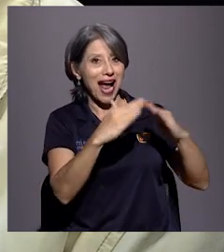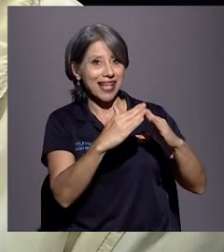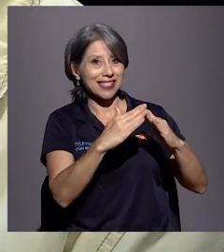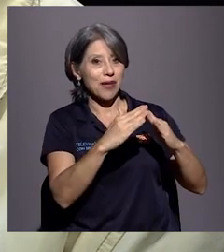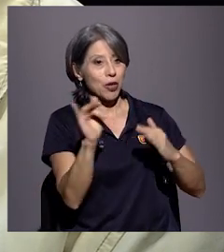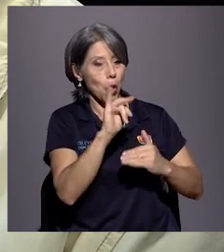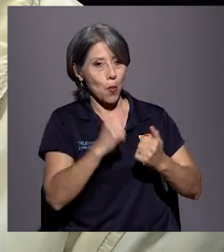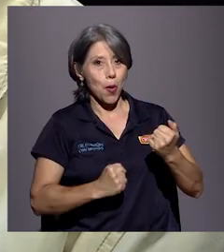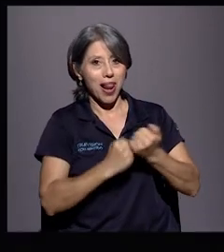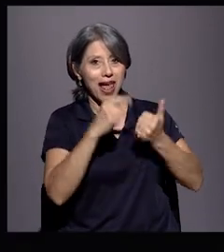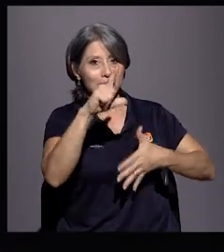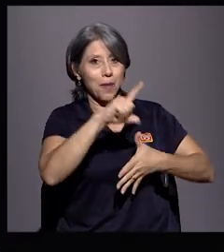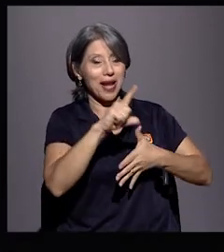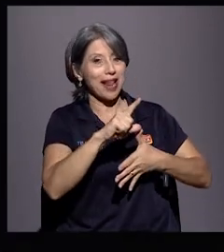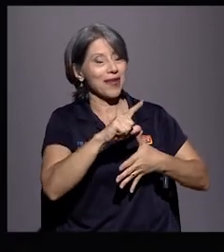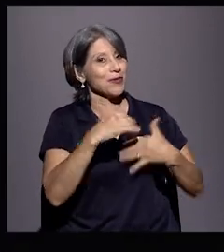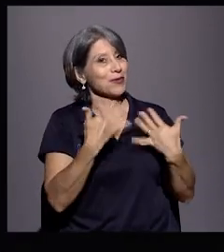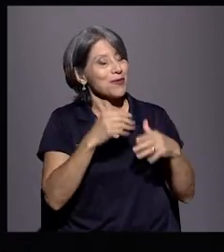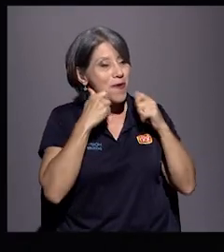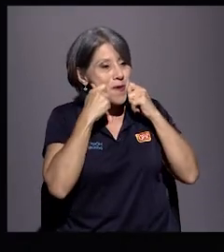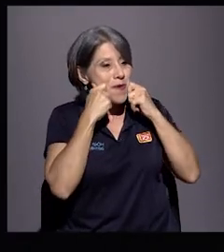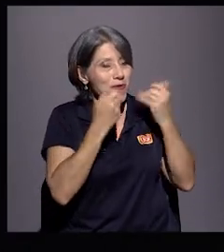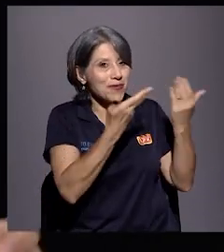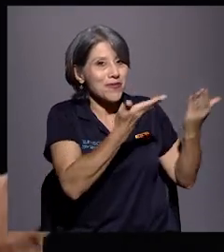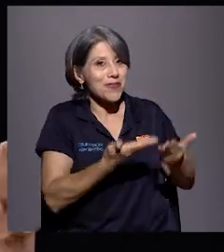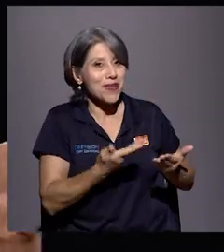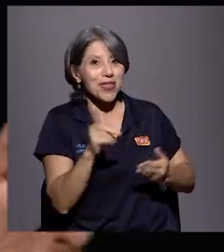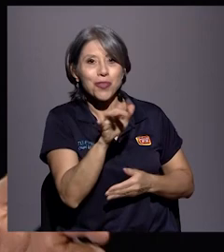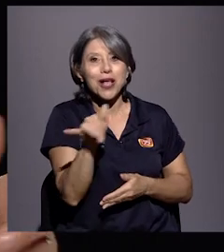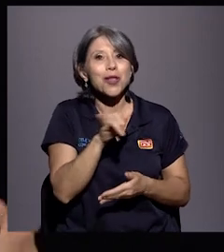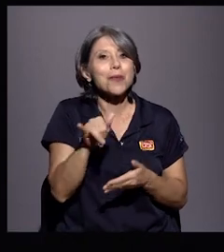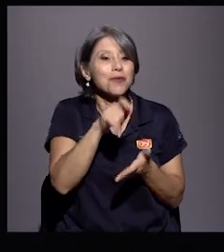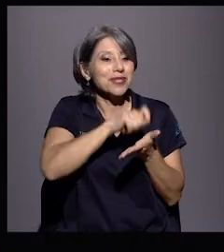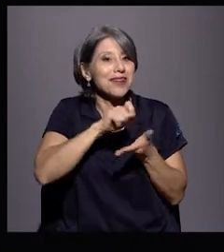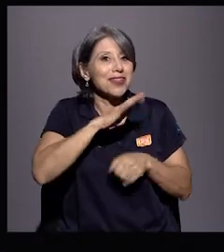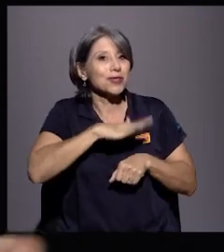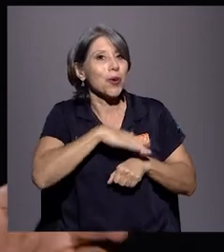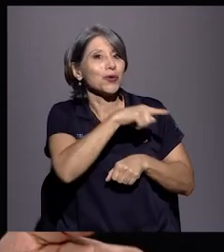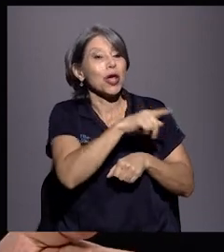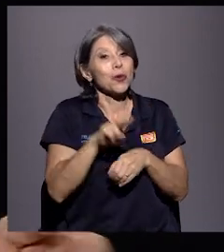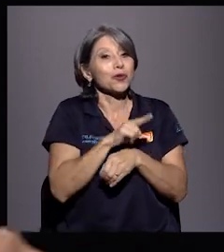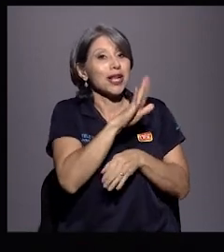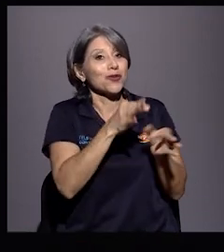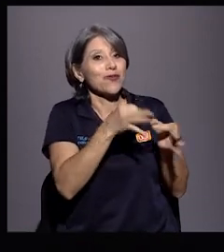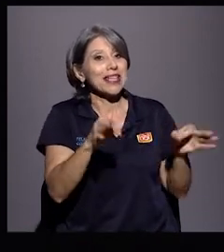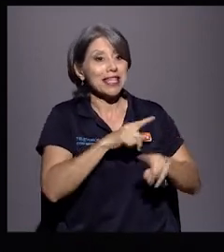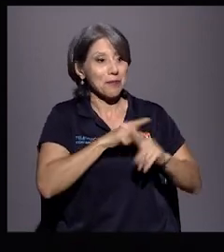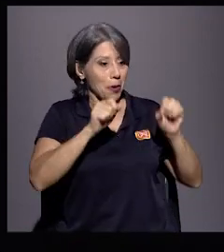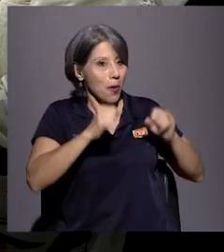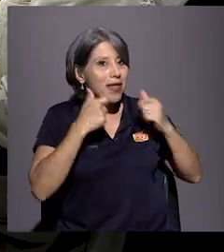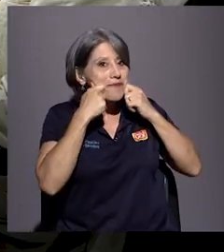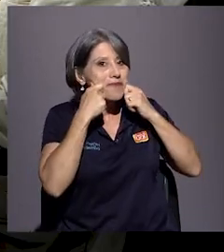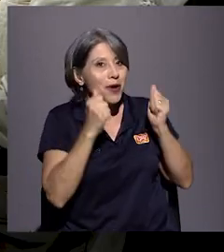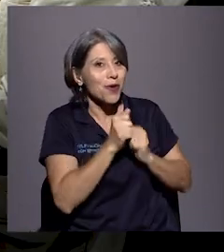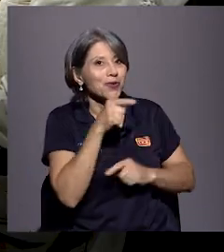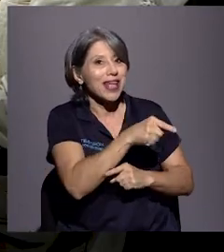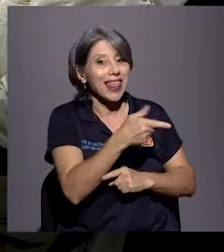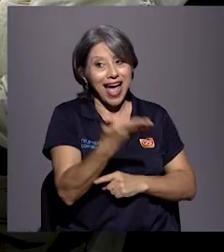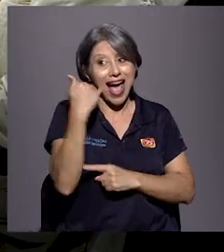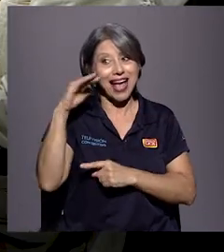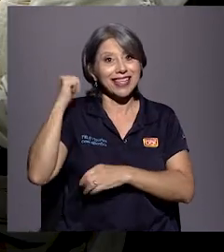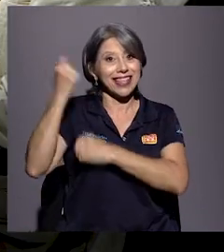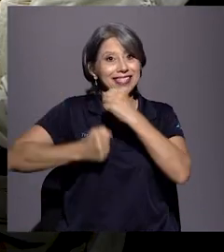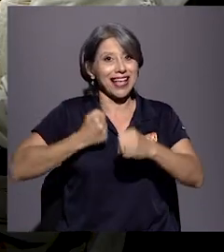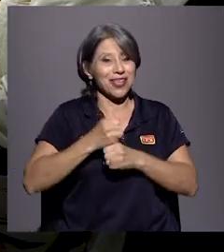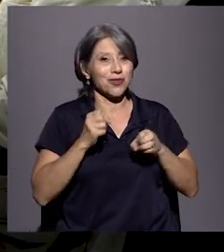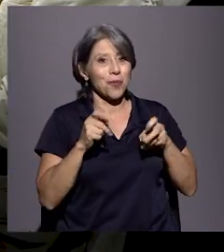frente. No es lo mismo poder escribirlo y parafrasearlo a poder compartir con usted. Hace 10 años tuve la oportunidad y hoy otra vez me lo encuentro en mi